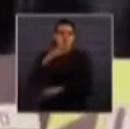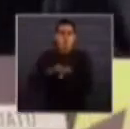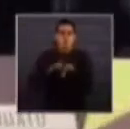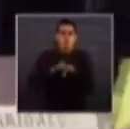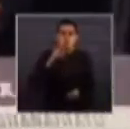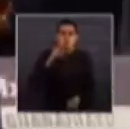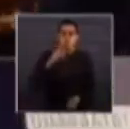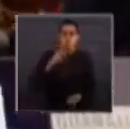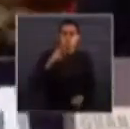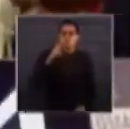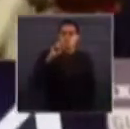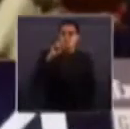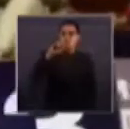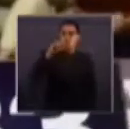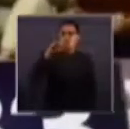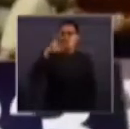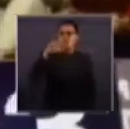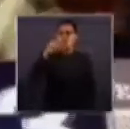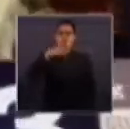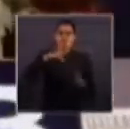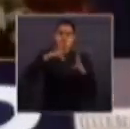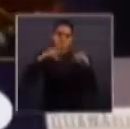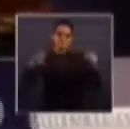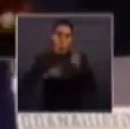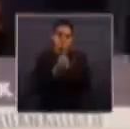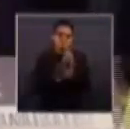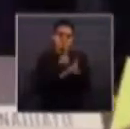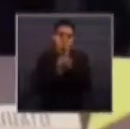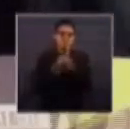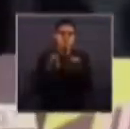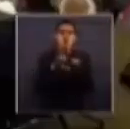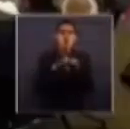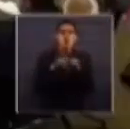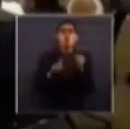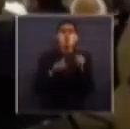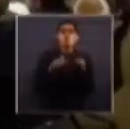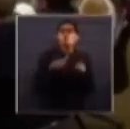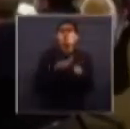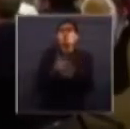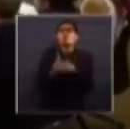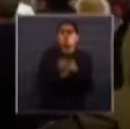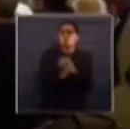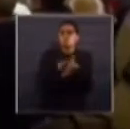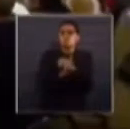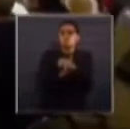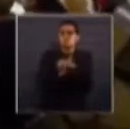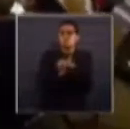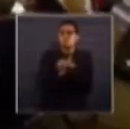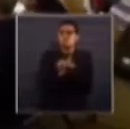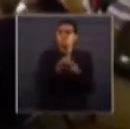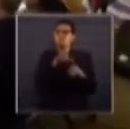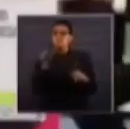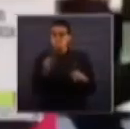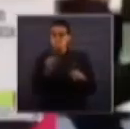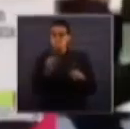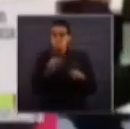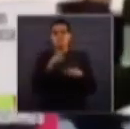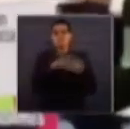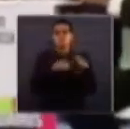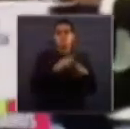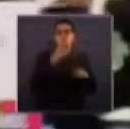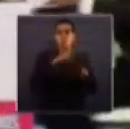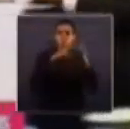que nos permita resolver un problema, como lo dice, de la deficiencia de los mantos acuíferos. Hoy por hoy tenemos